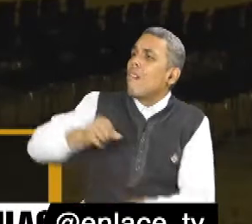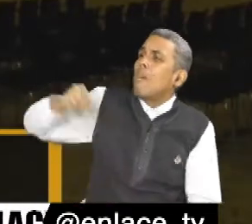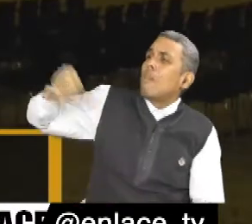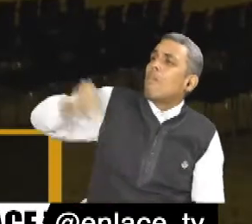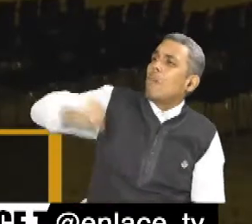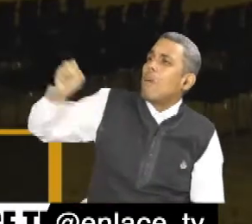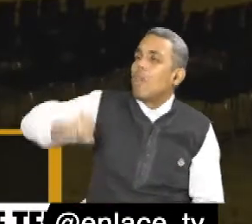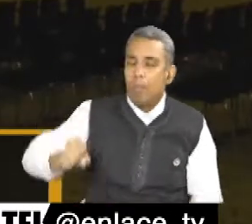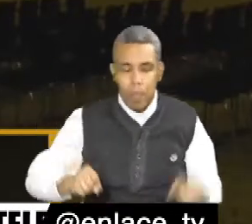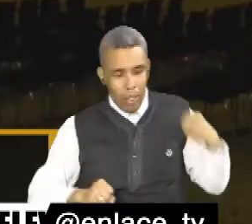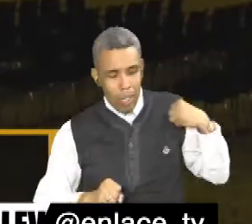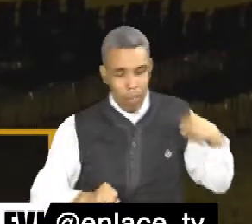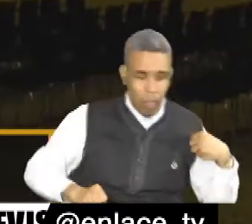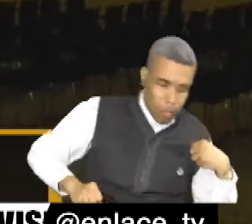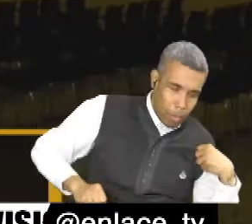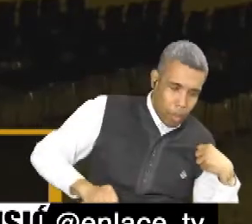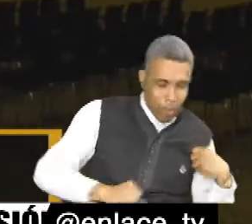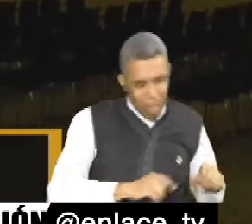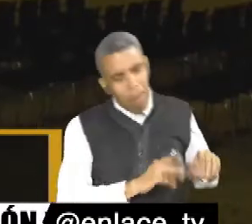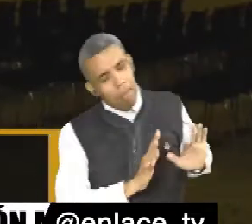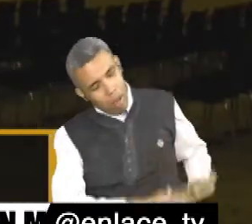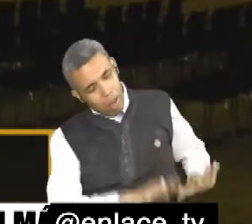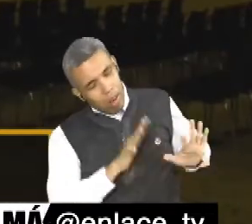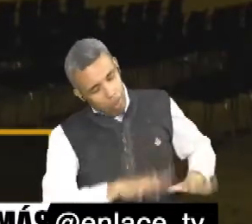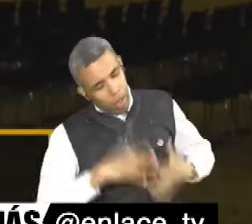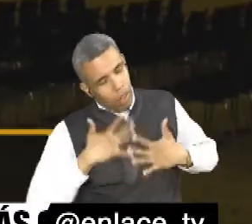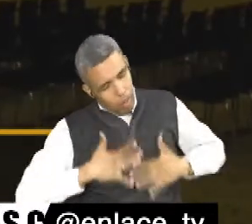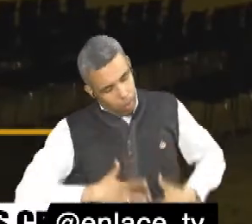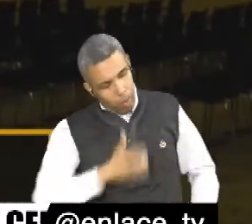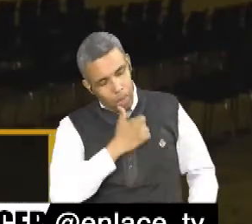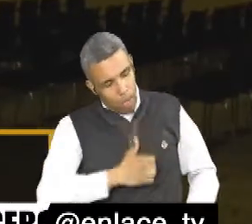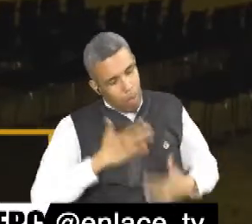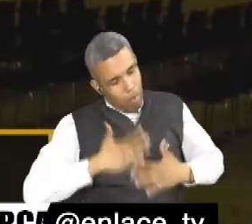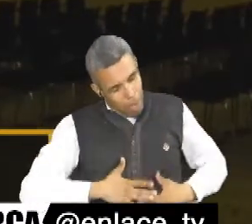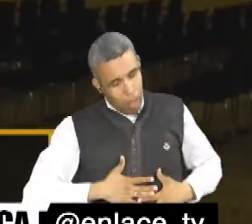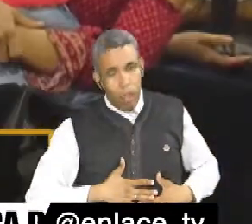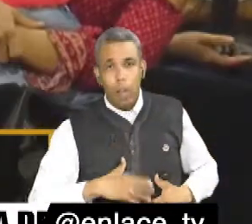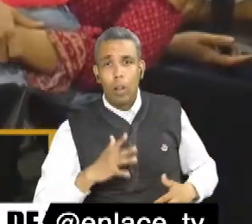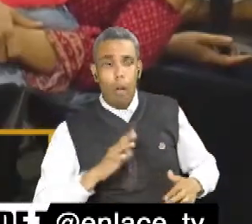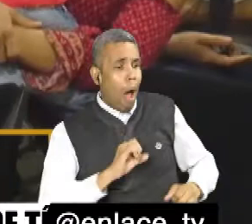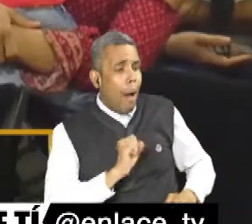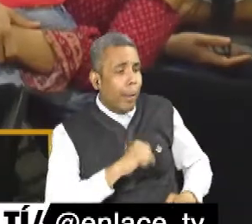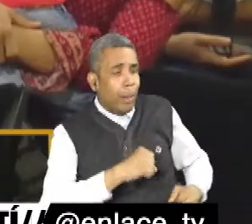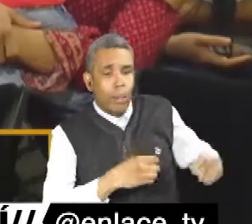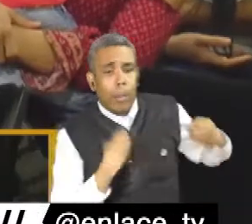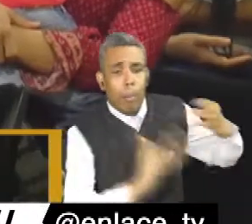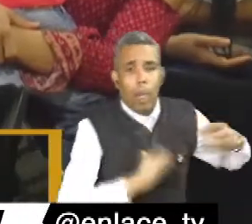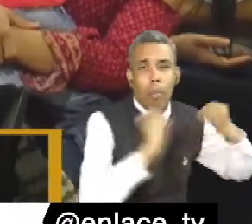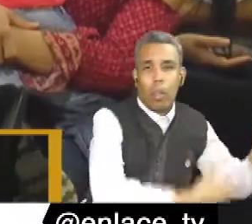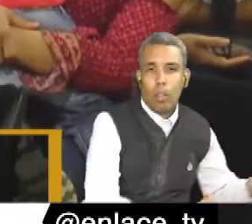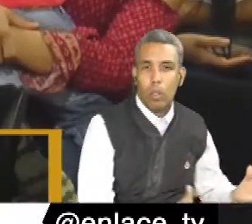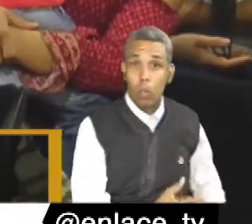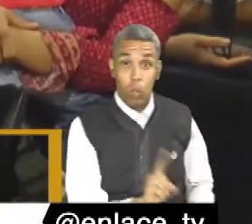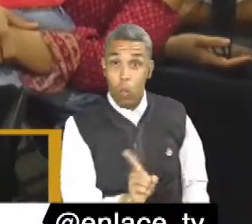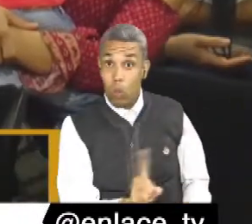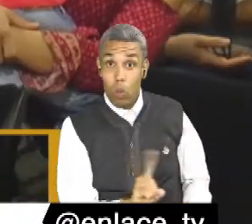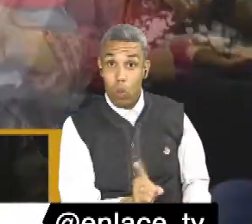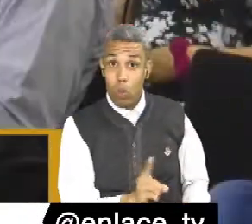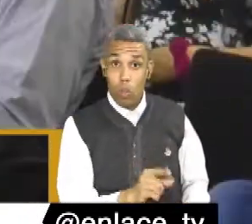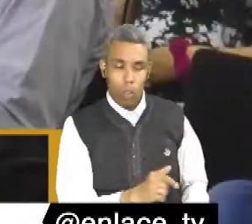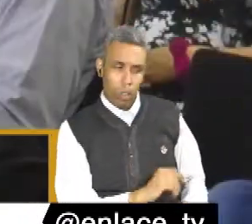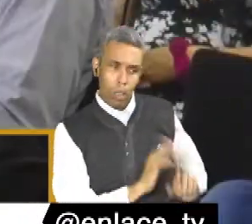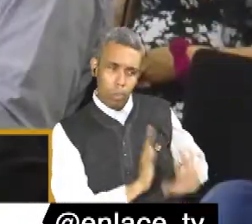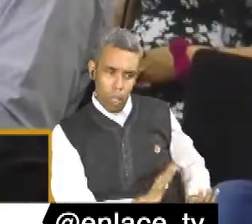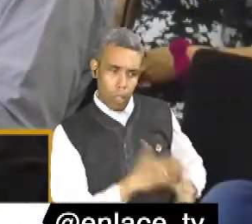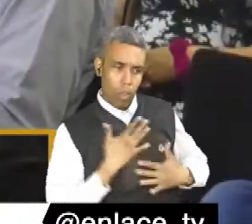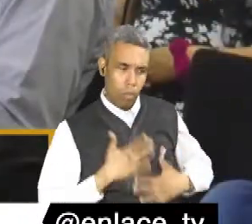después viene esto. Eso los tranquiliza mucho. Apacigua temores saber qué viene. La disciplina desde siempre, desde que nacen. Hay que darles la